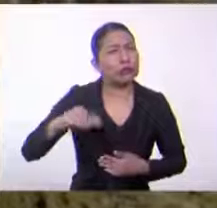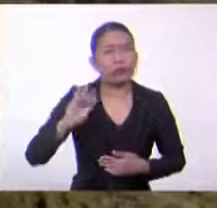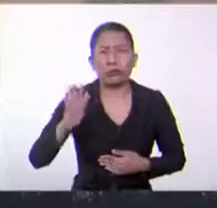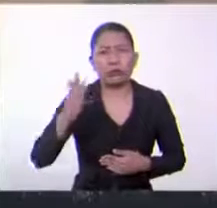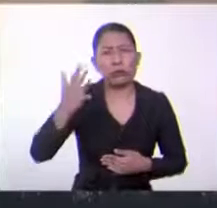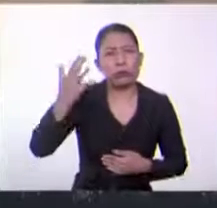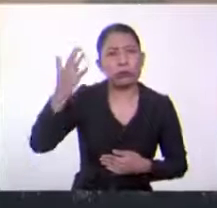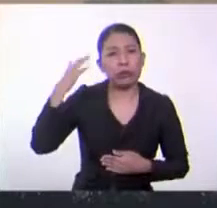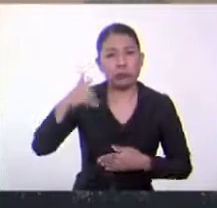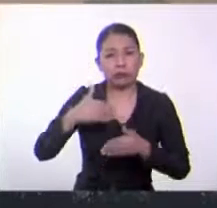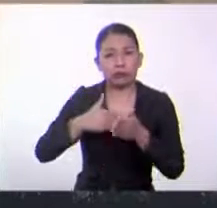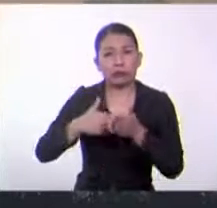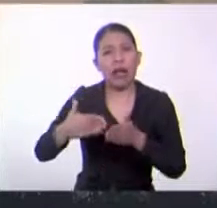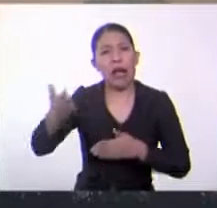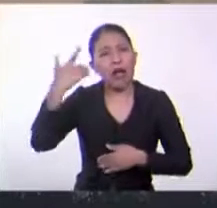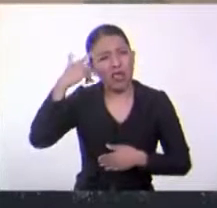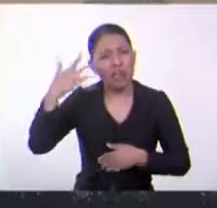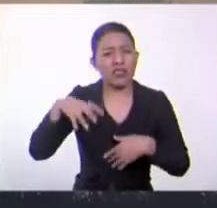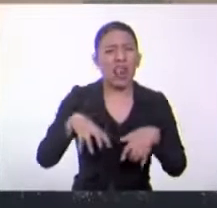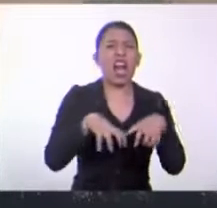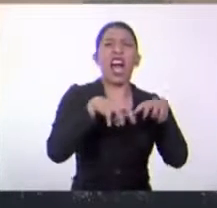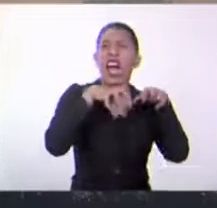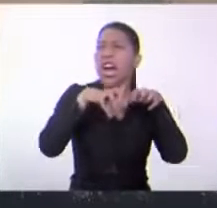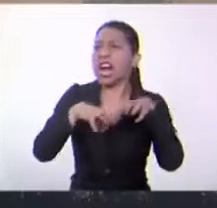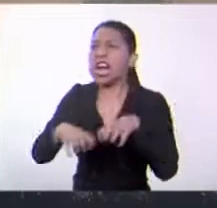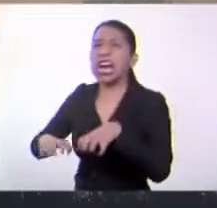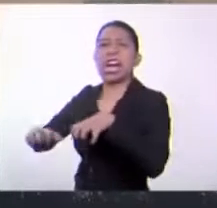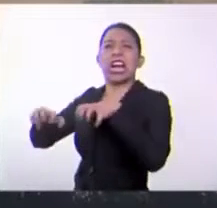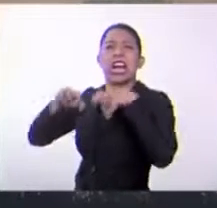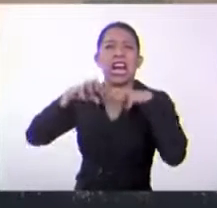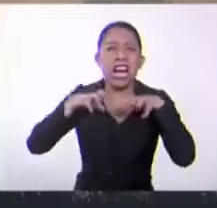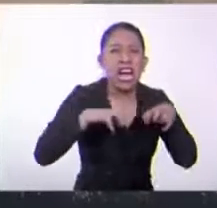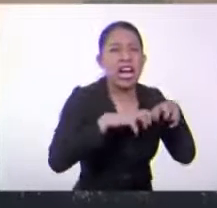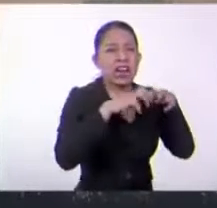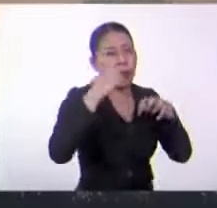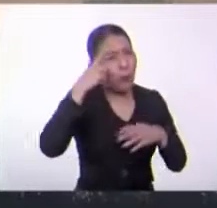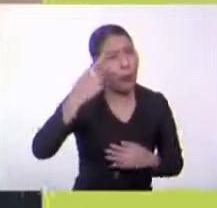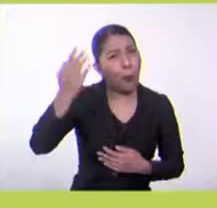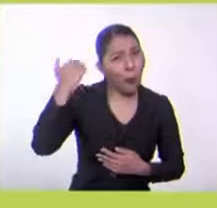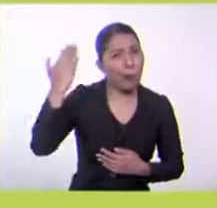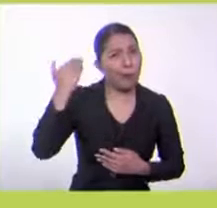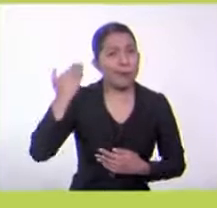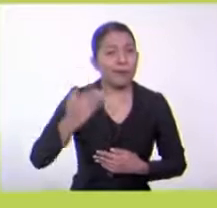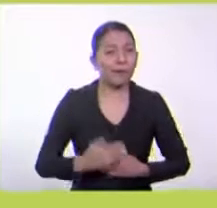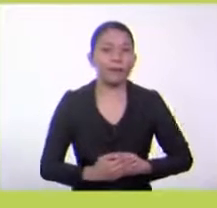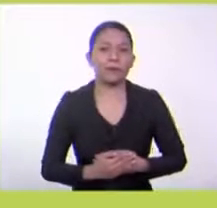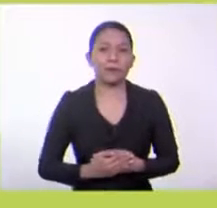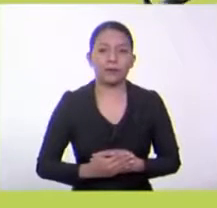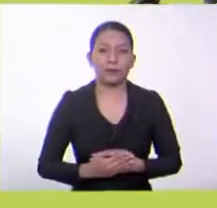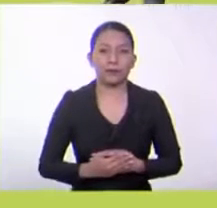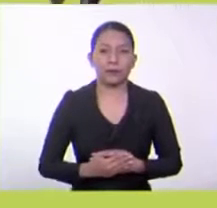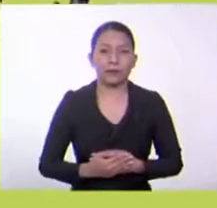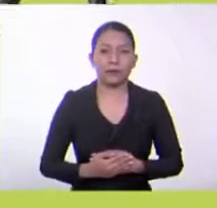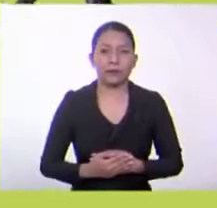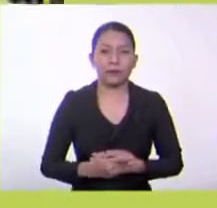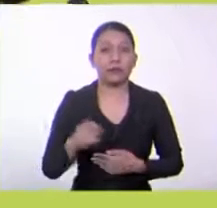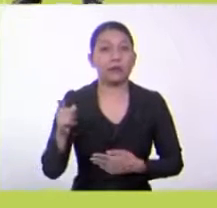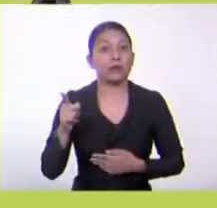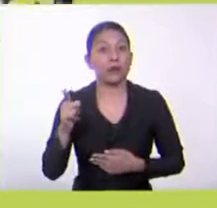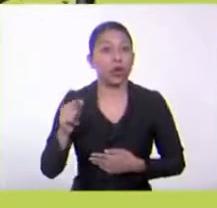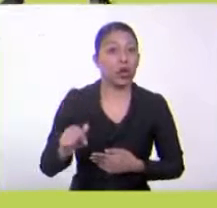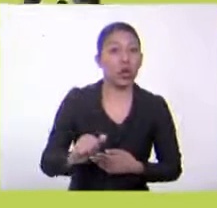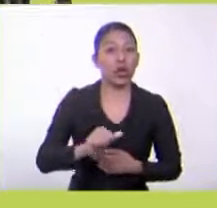dio origen a los grandes lagartos, conocidos como dinosaurios. Otro grupo de